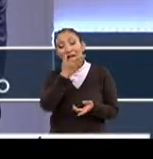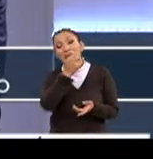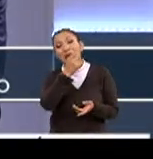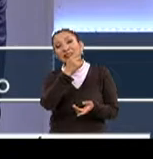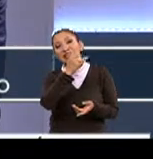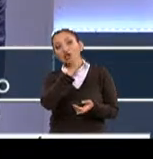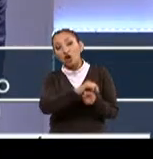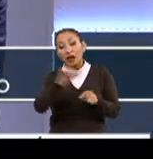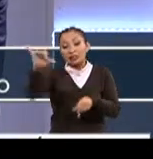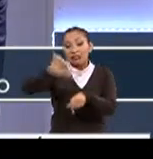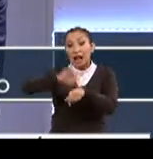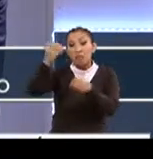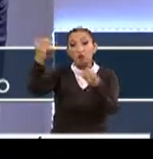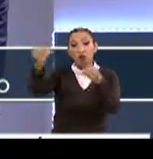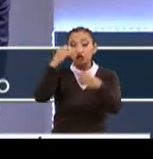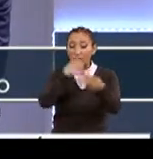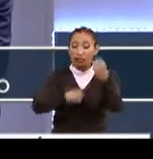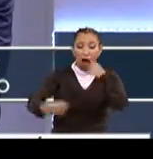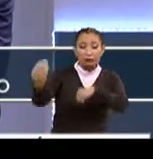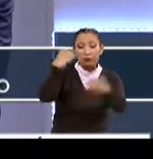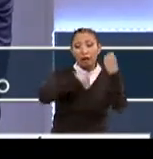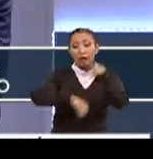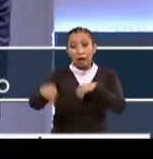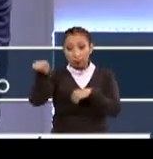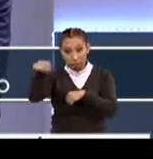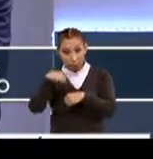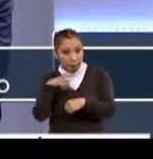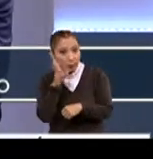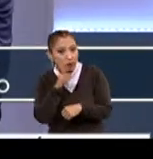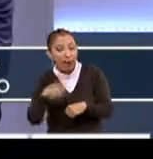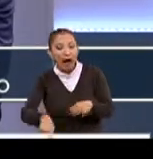la ingesta de sal. Muchas personas actualmente ni siquiera están